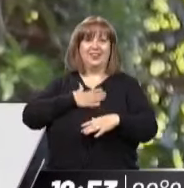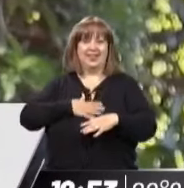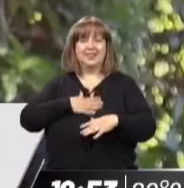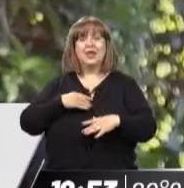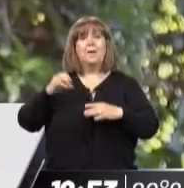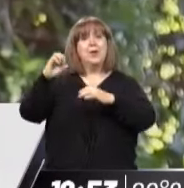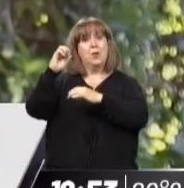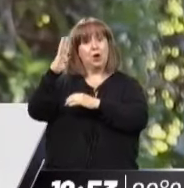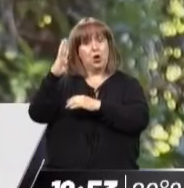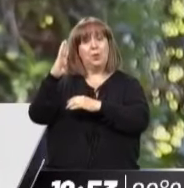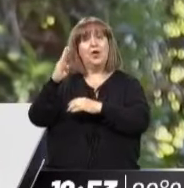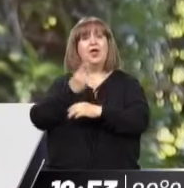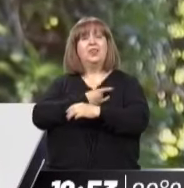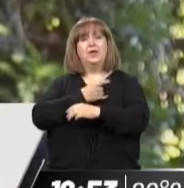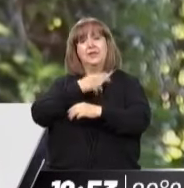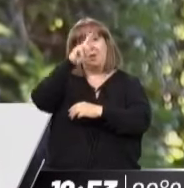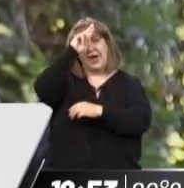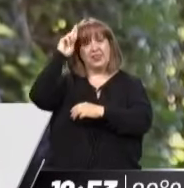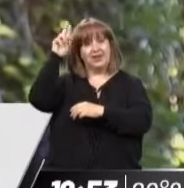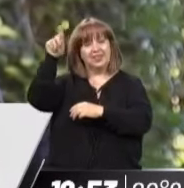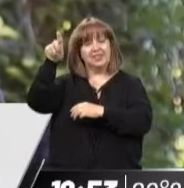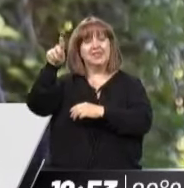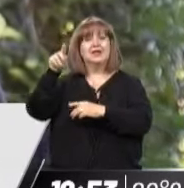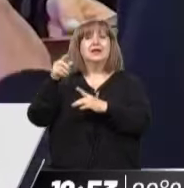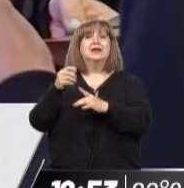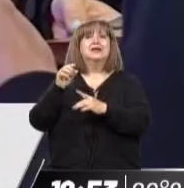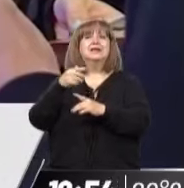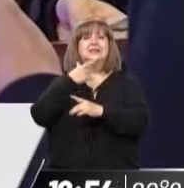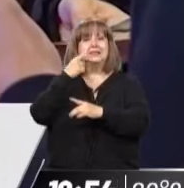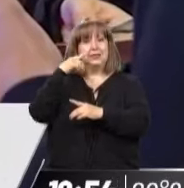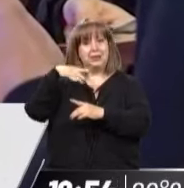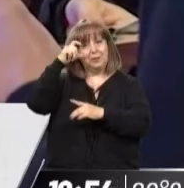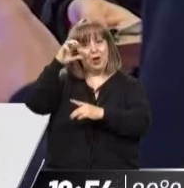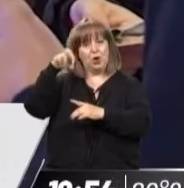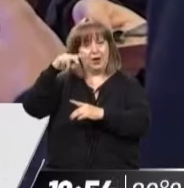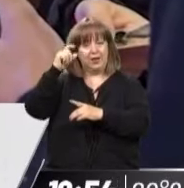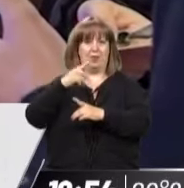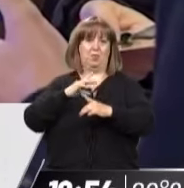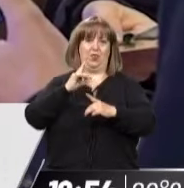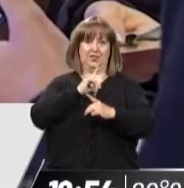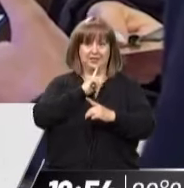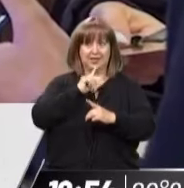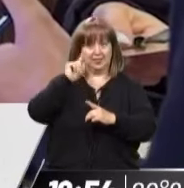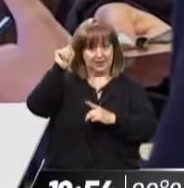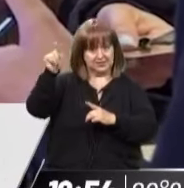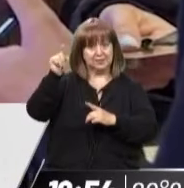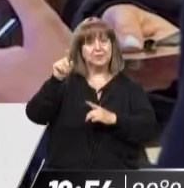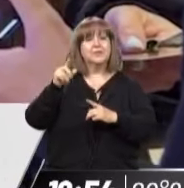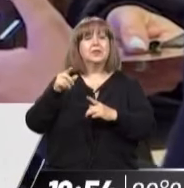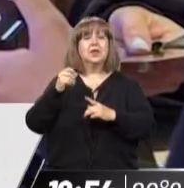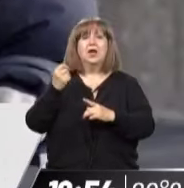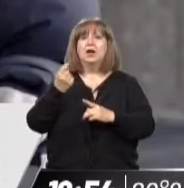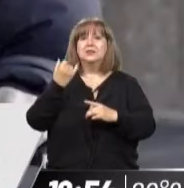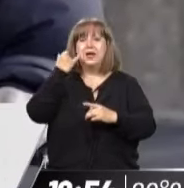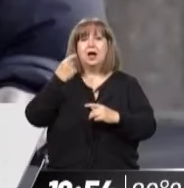en el Atlético de Madrid, que es dirigido por el Cholo Simeone, van a ser muy bien recibidos en la previa del primer